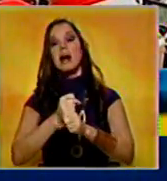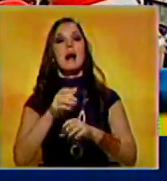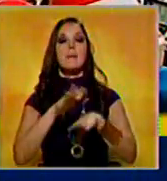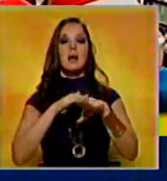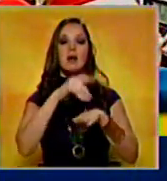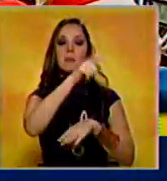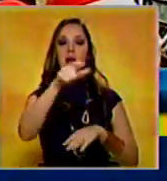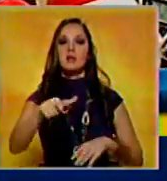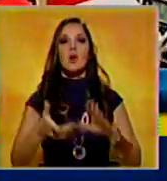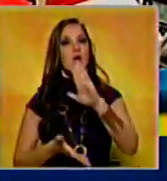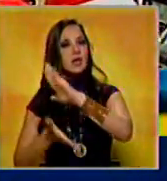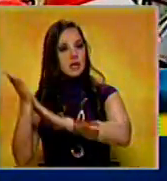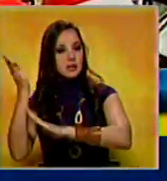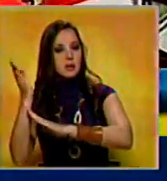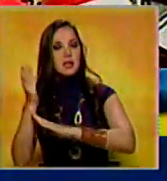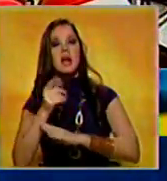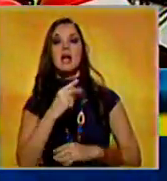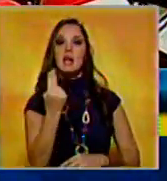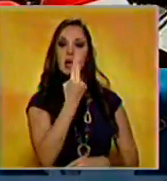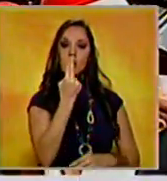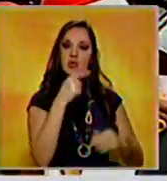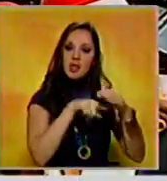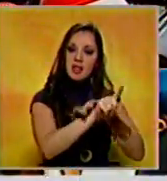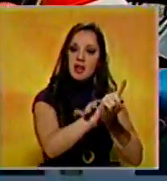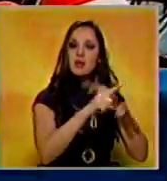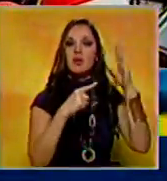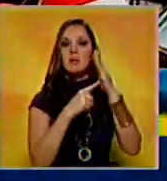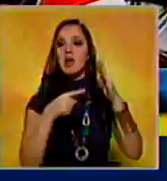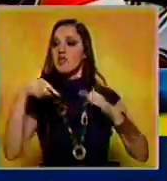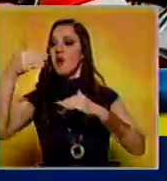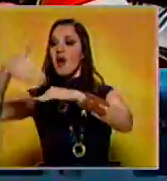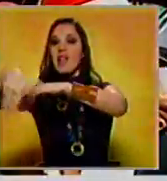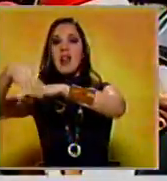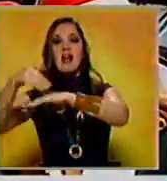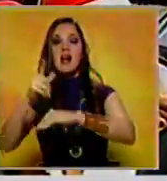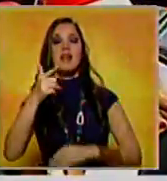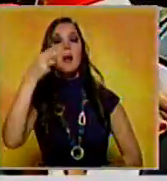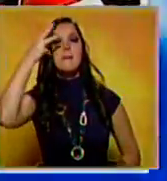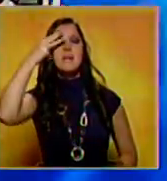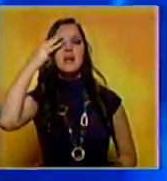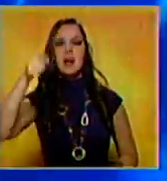use sus terminales, que no use gente de afuera, de la calle, piratas.